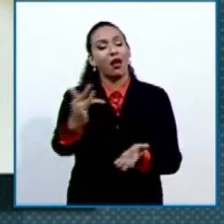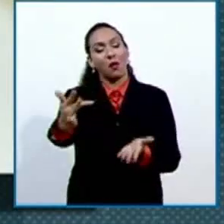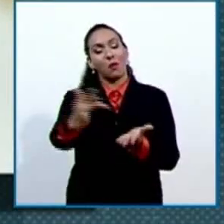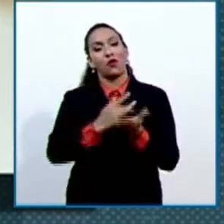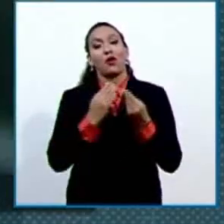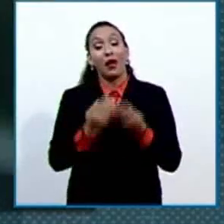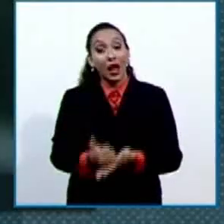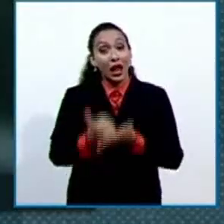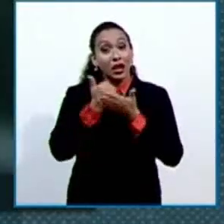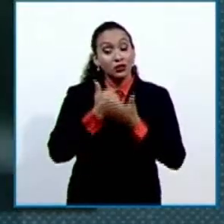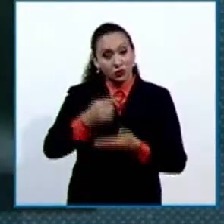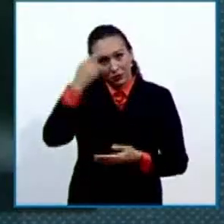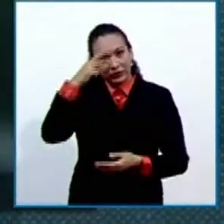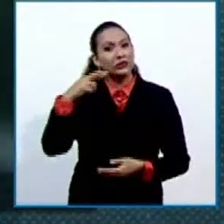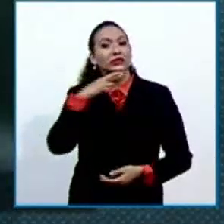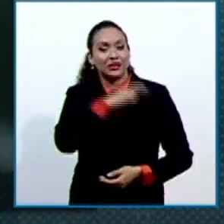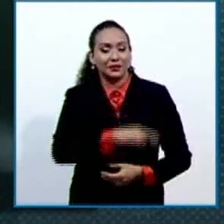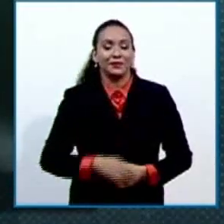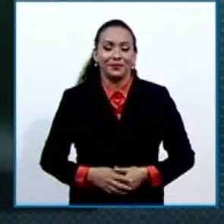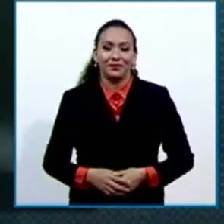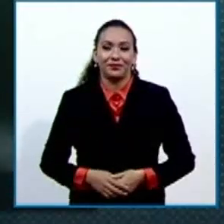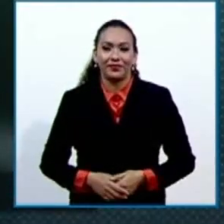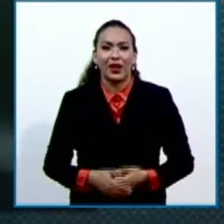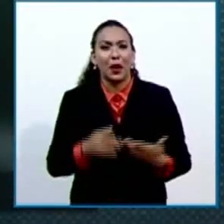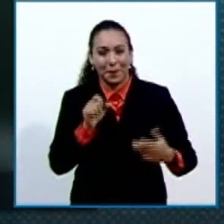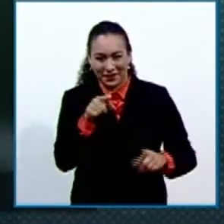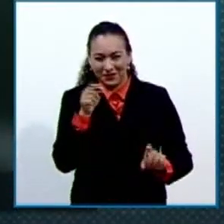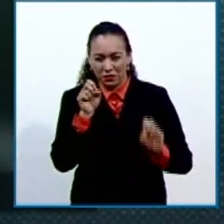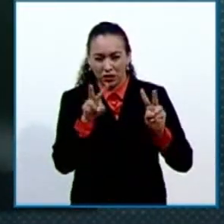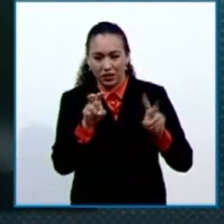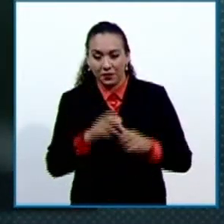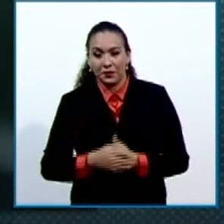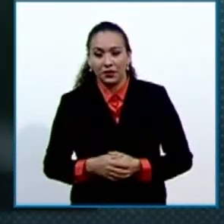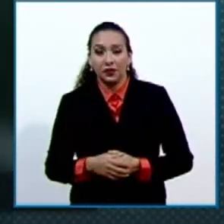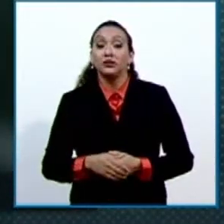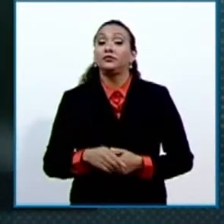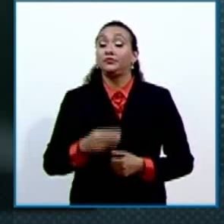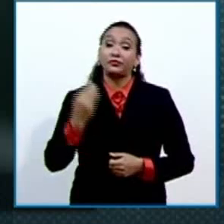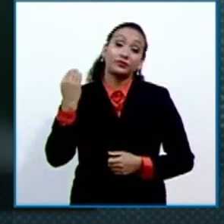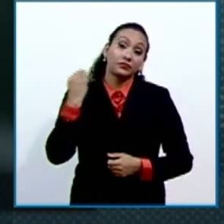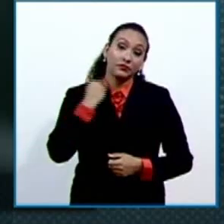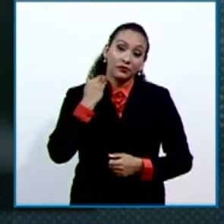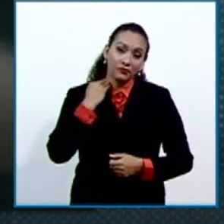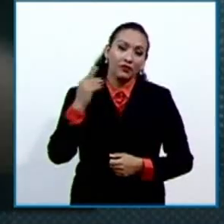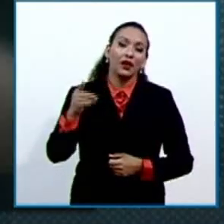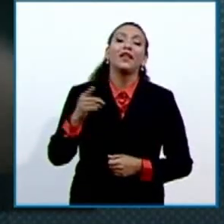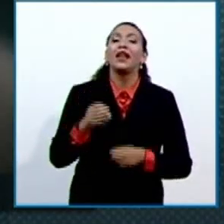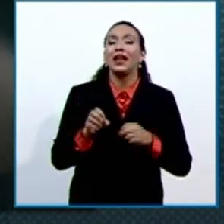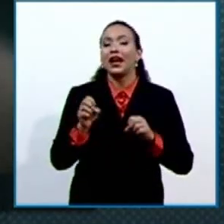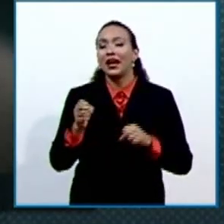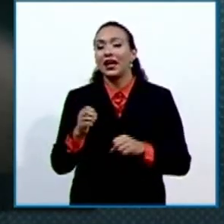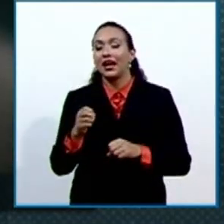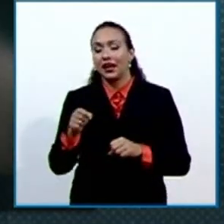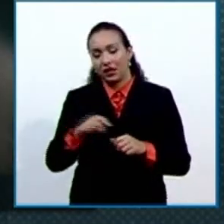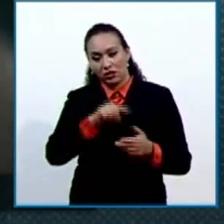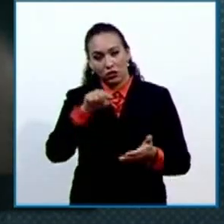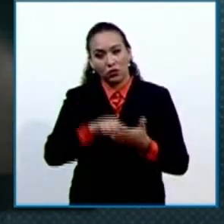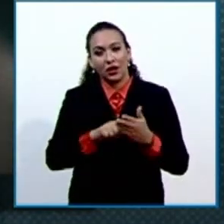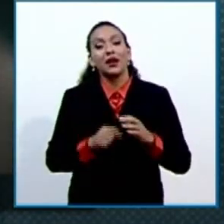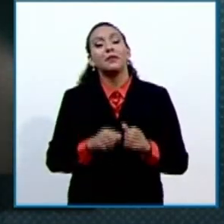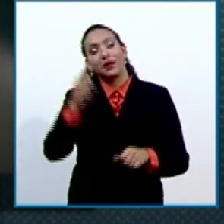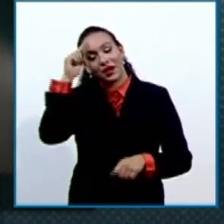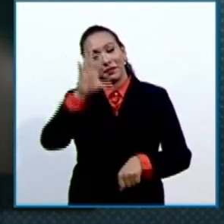el proceso. Al respecto, Axel González Melo, abogado de la Clínica Jurídica para Refugiados de la